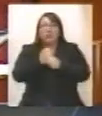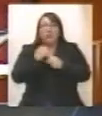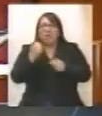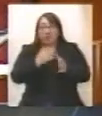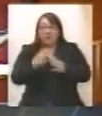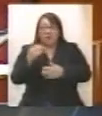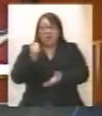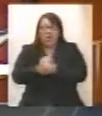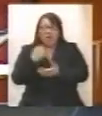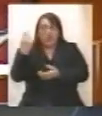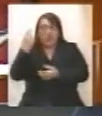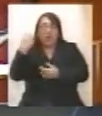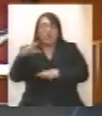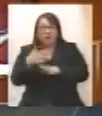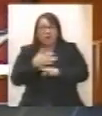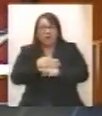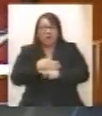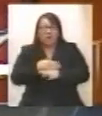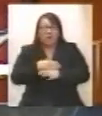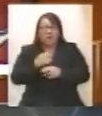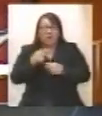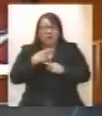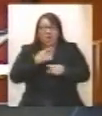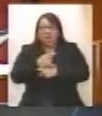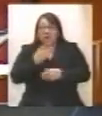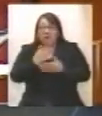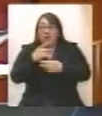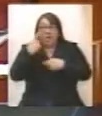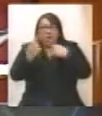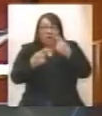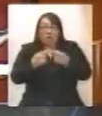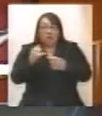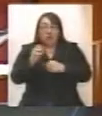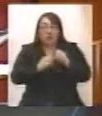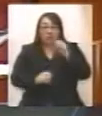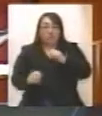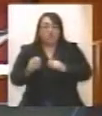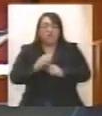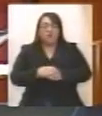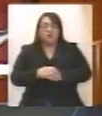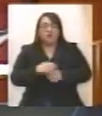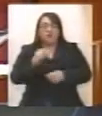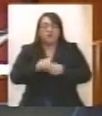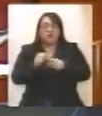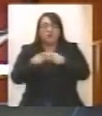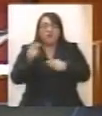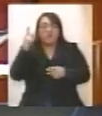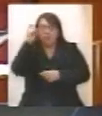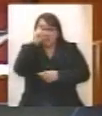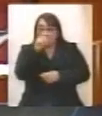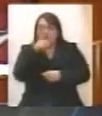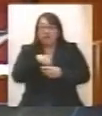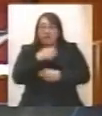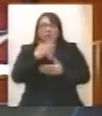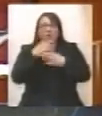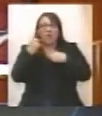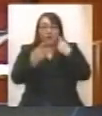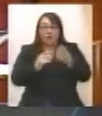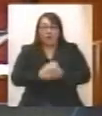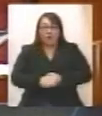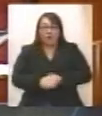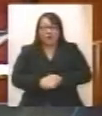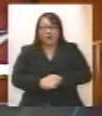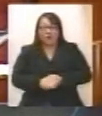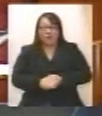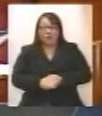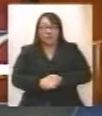ya aprobados para atacar la delincuencia común y organizada en zonas de alta incidencia delictiva,